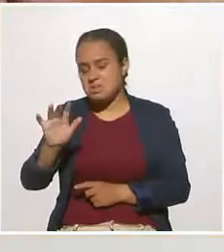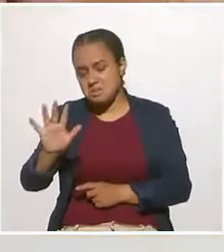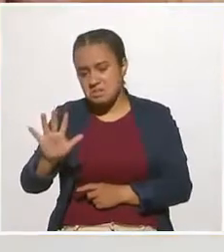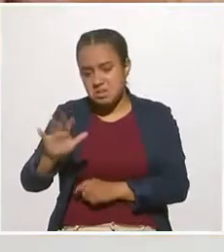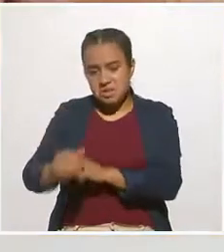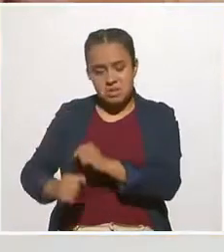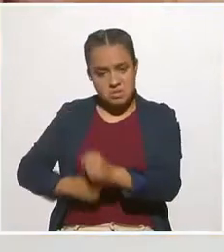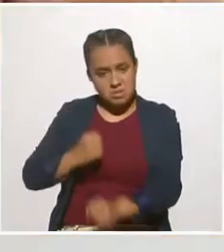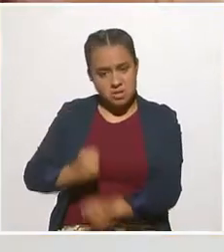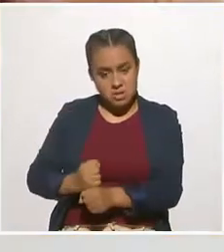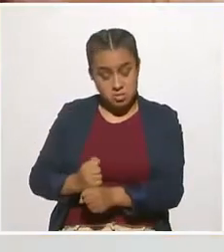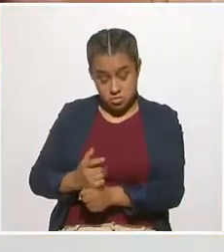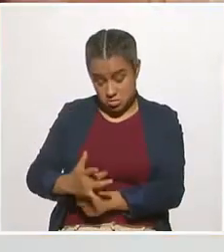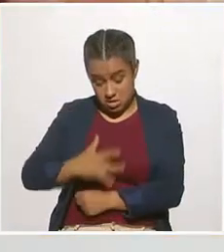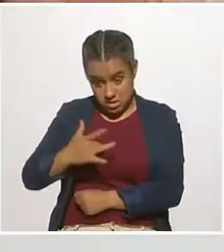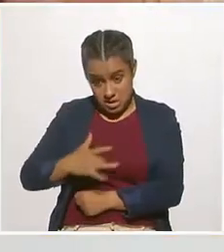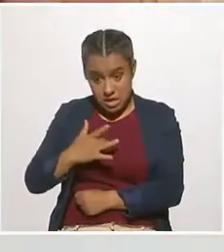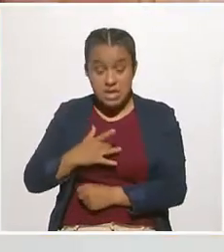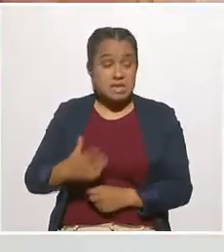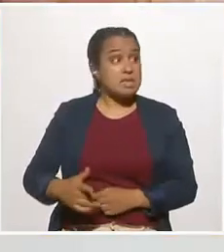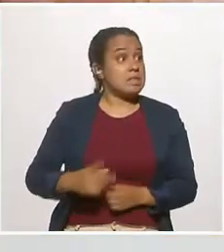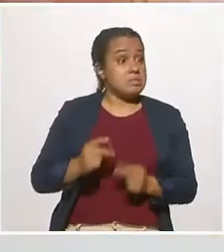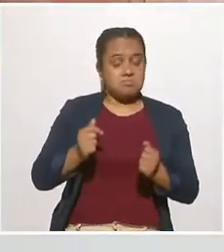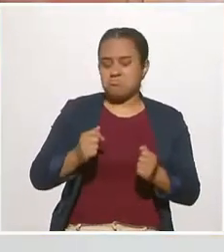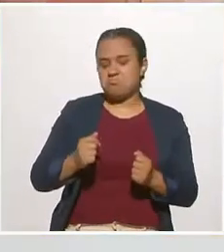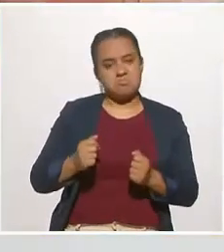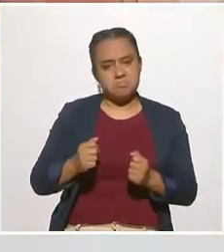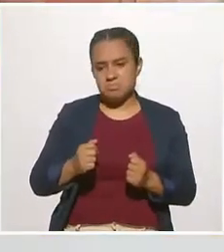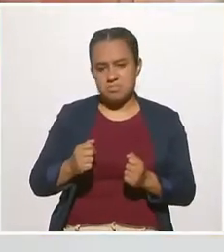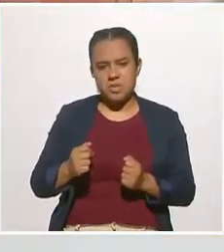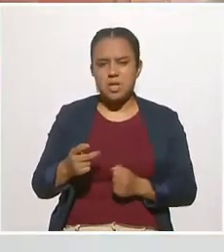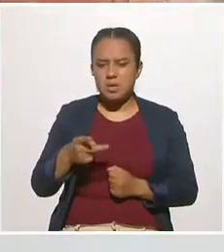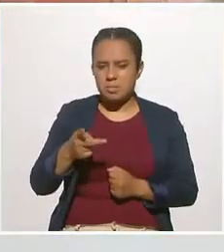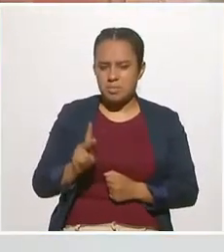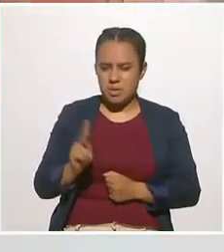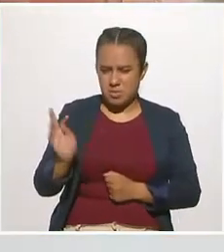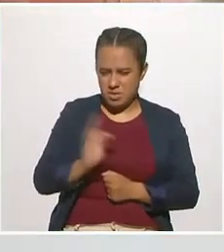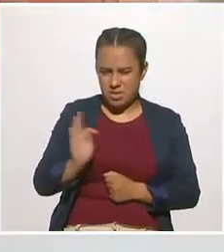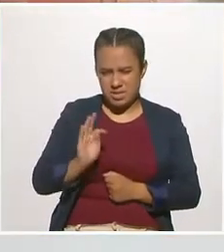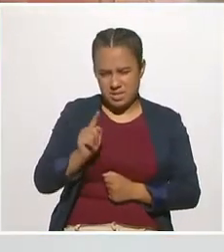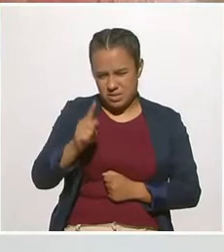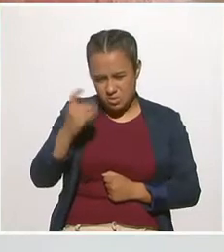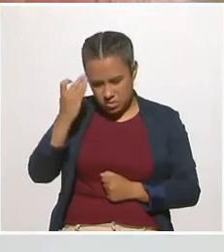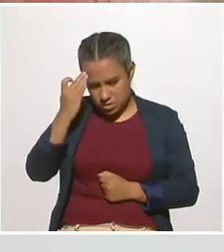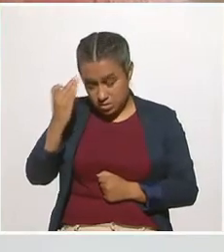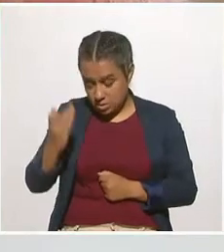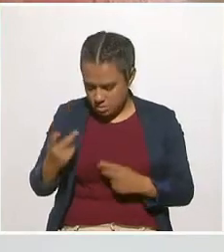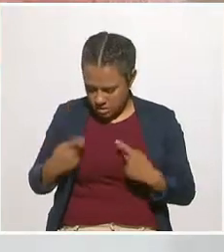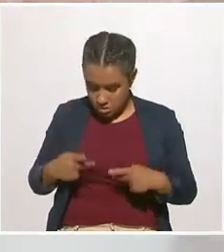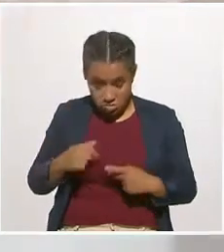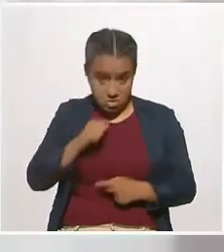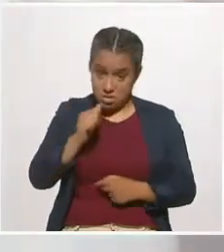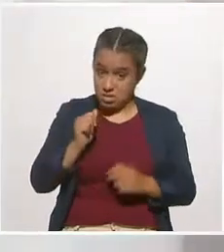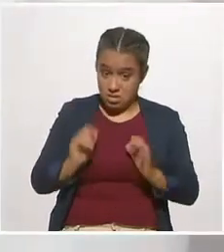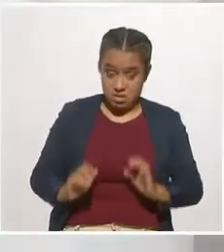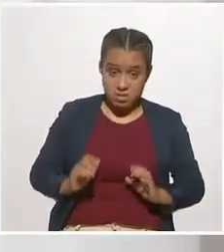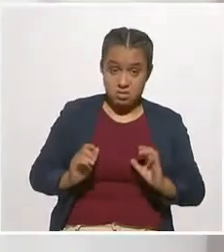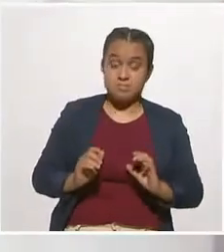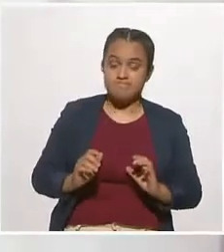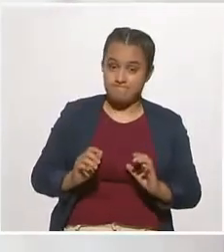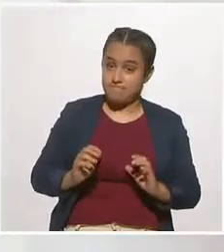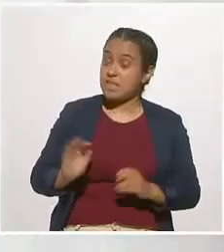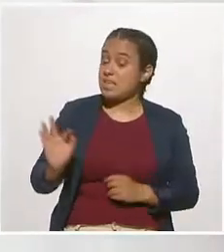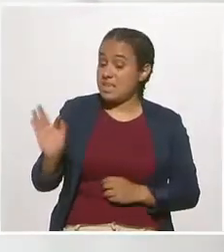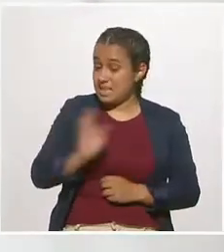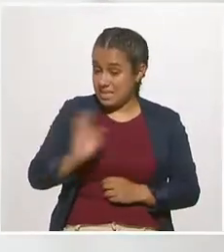son evidentes, pero si durante este periodo la persona no se cuida, es muy probable que evolucione